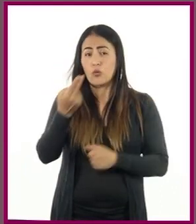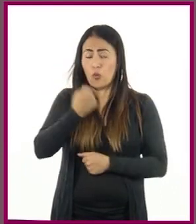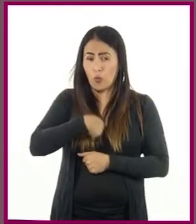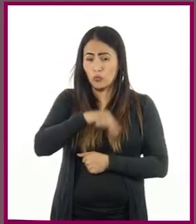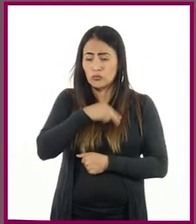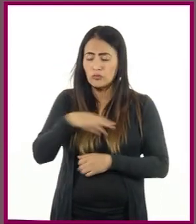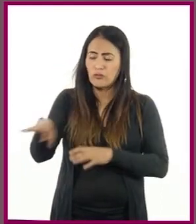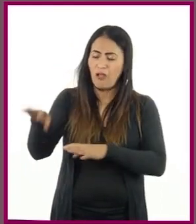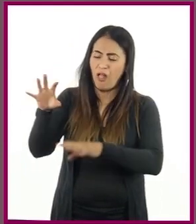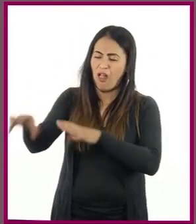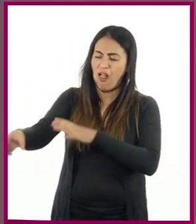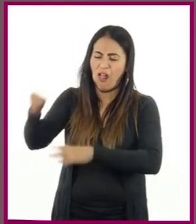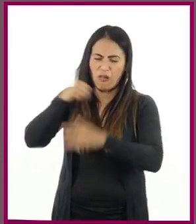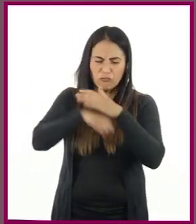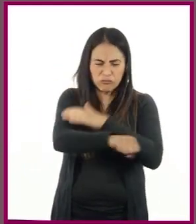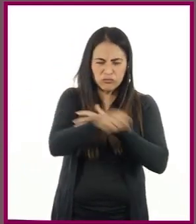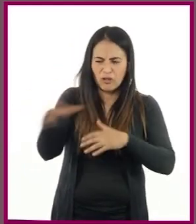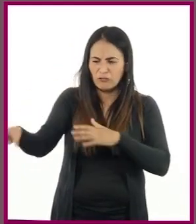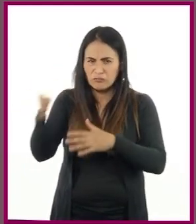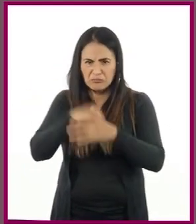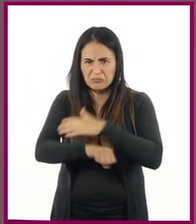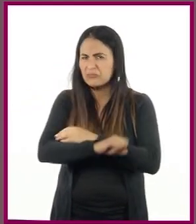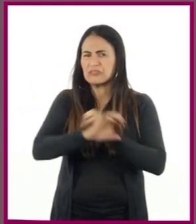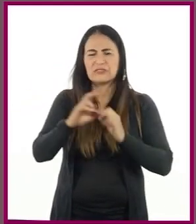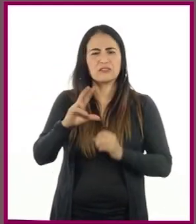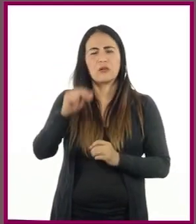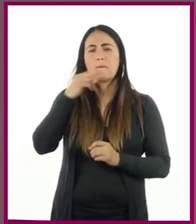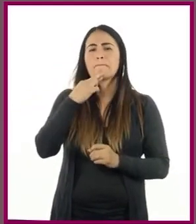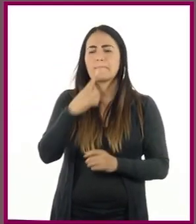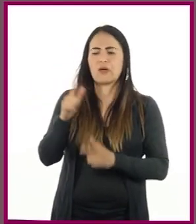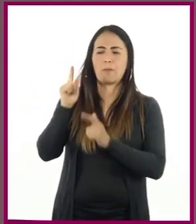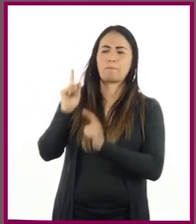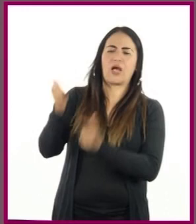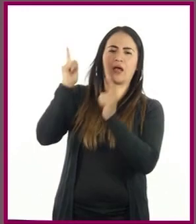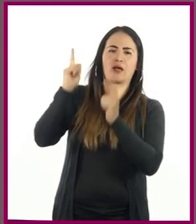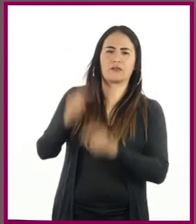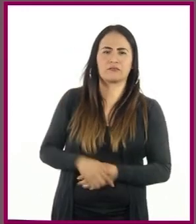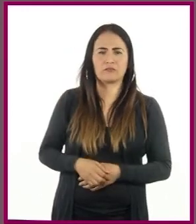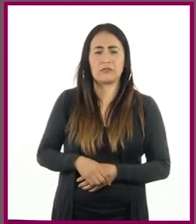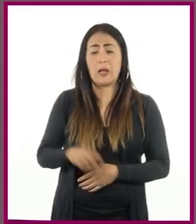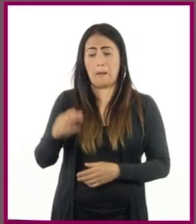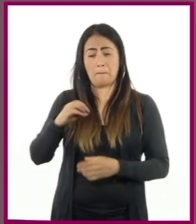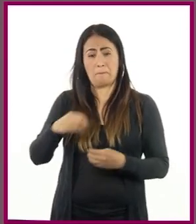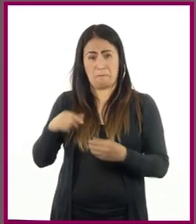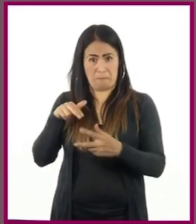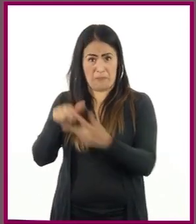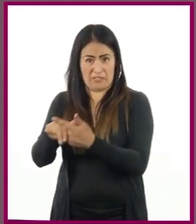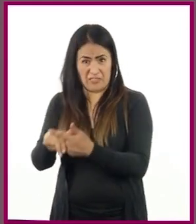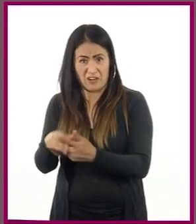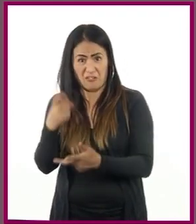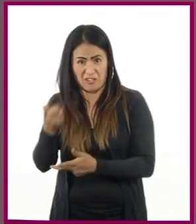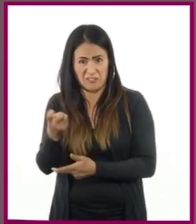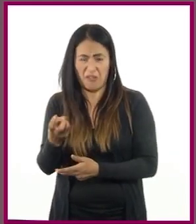esas tonterías. Les disparaba y listo. Quitar una vida no significaba nada. Era lo